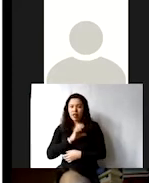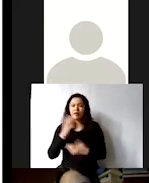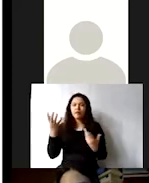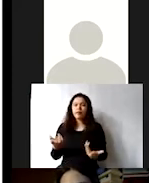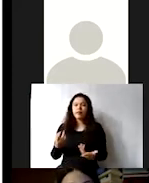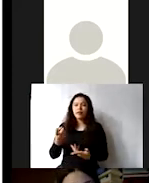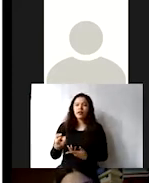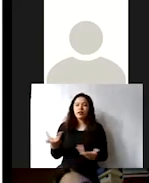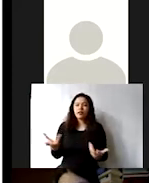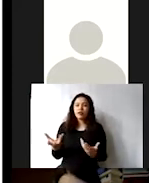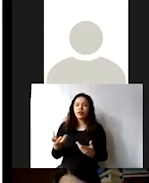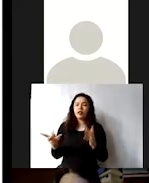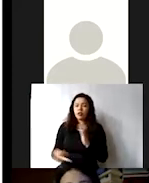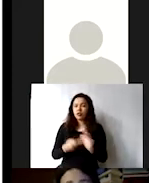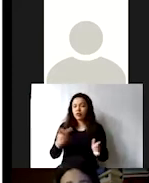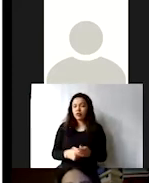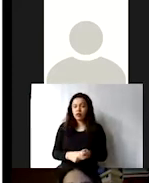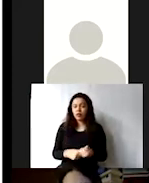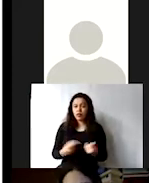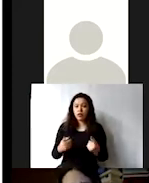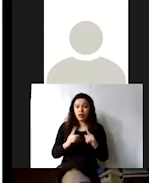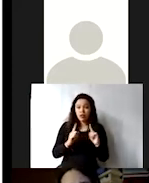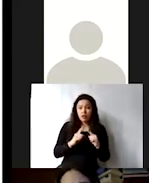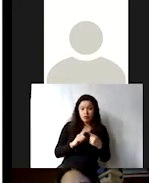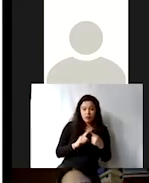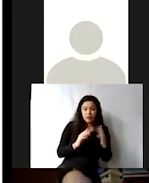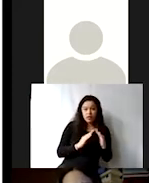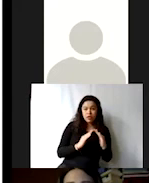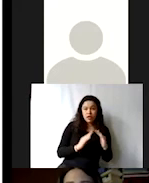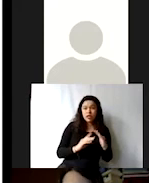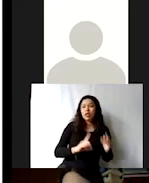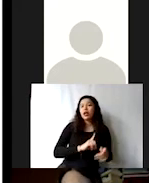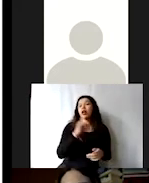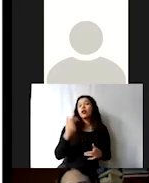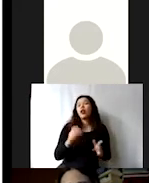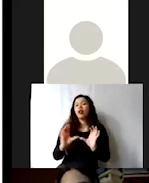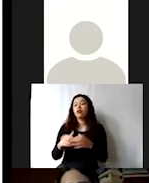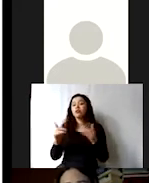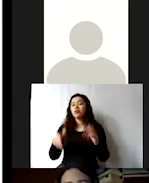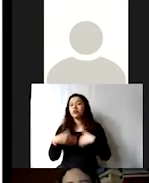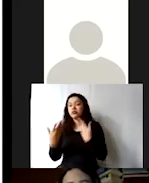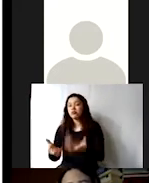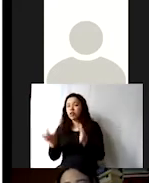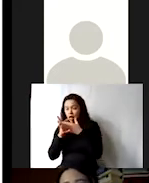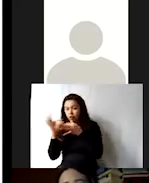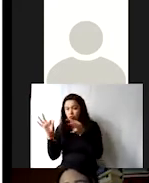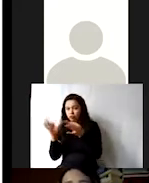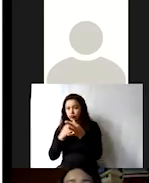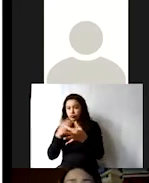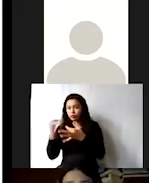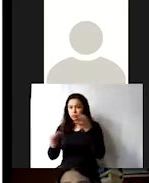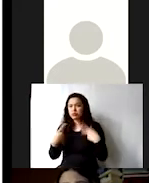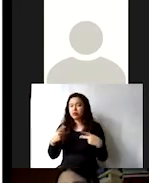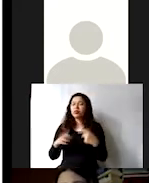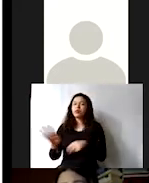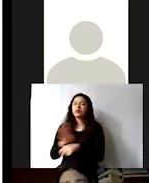esto otra vez, primero en casa y después salir a la comunidad, también con las personas que puedan ser